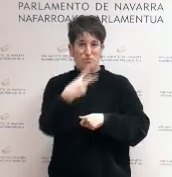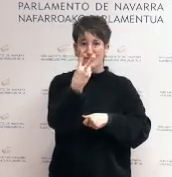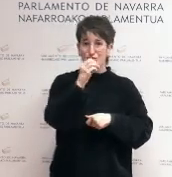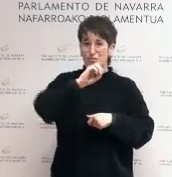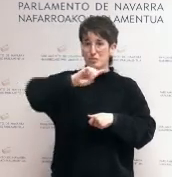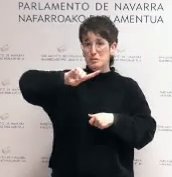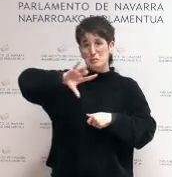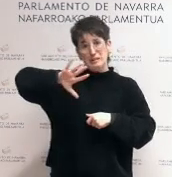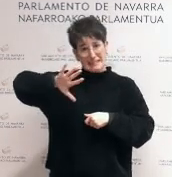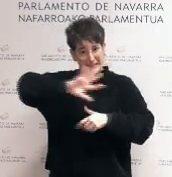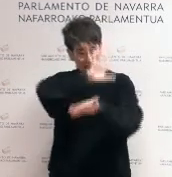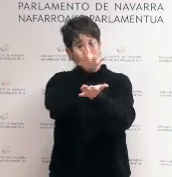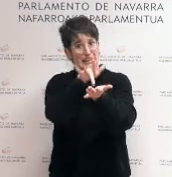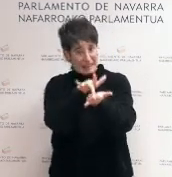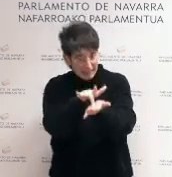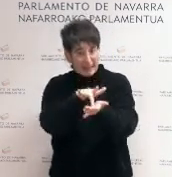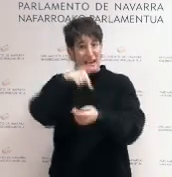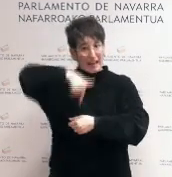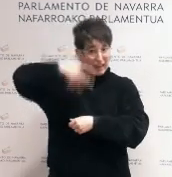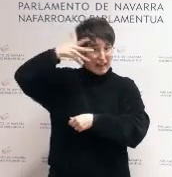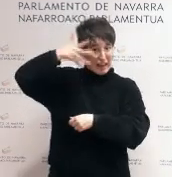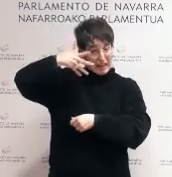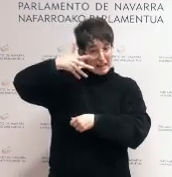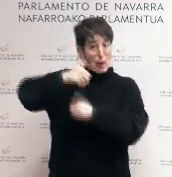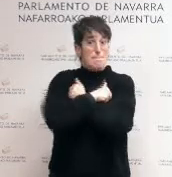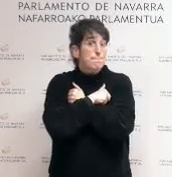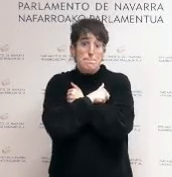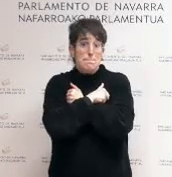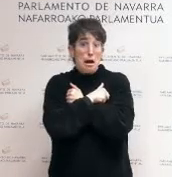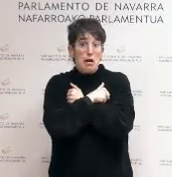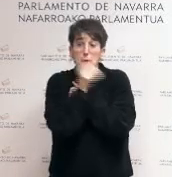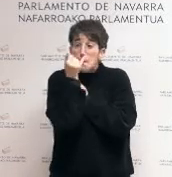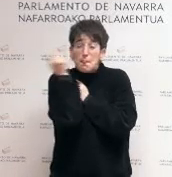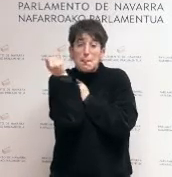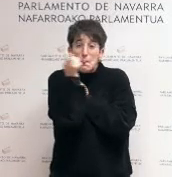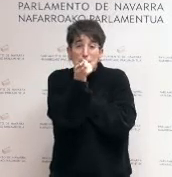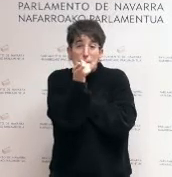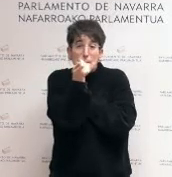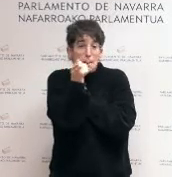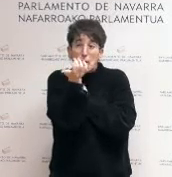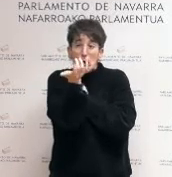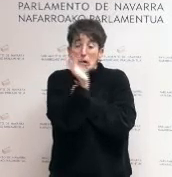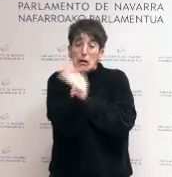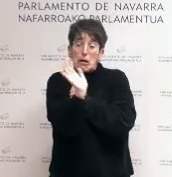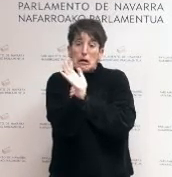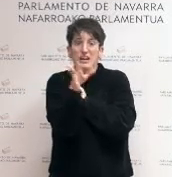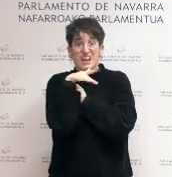la comunidad con menos paro de España. Y hemos caído ya hasta la octava posición,